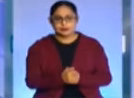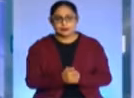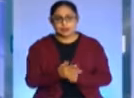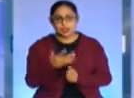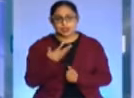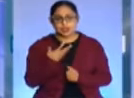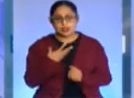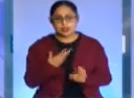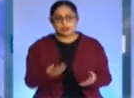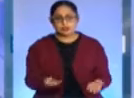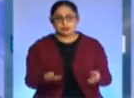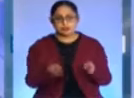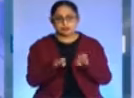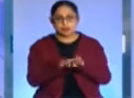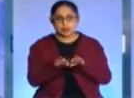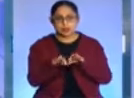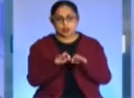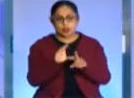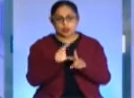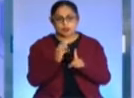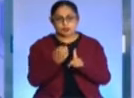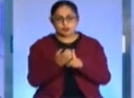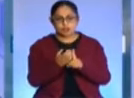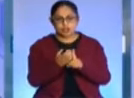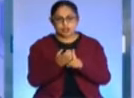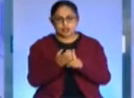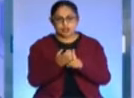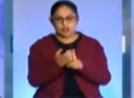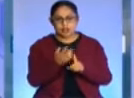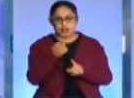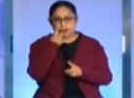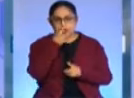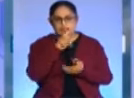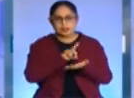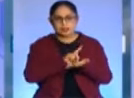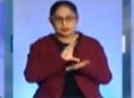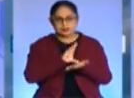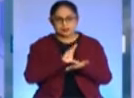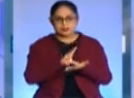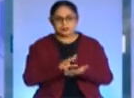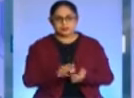Iniciaron los trabajos de comisión legislativa a favor de personas con discapacidad.